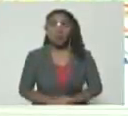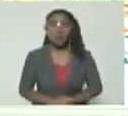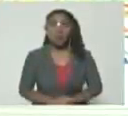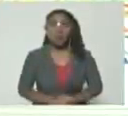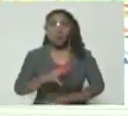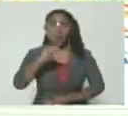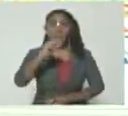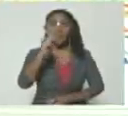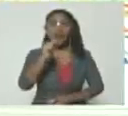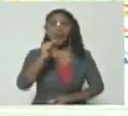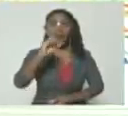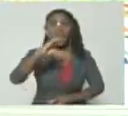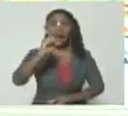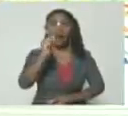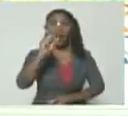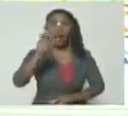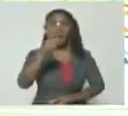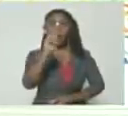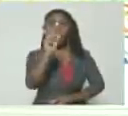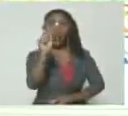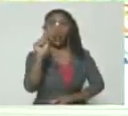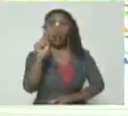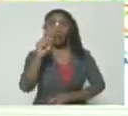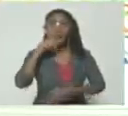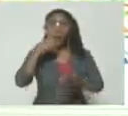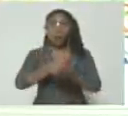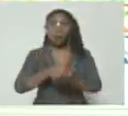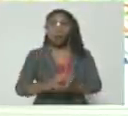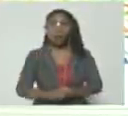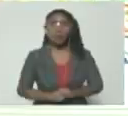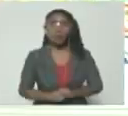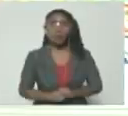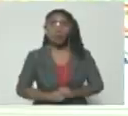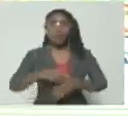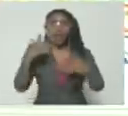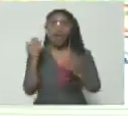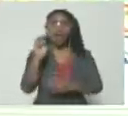Macagua. Y por aquí más abajo, qué vaina.